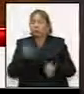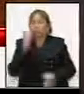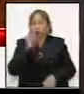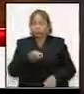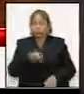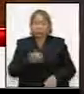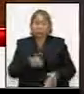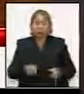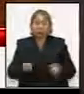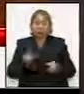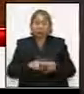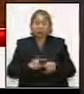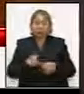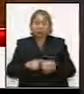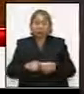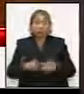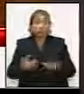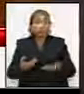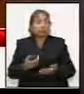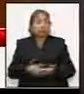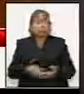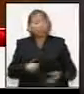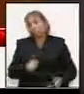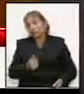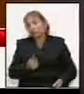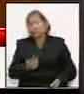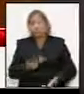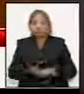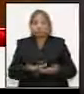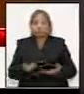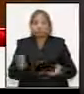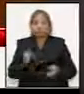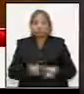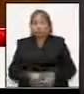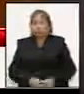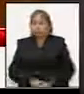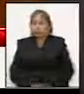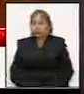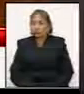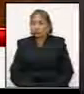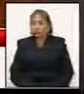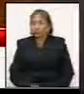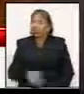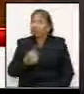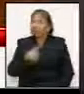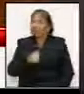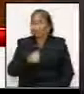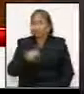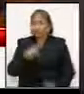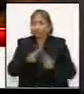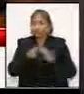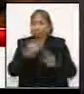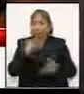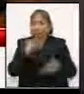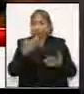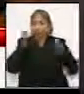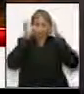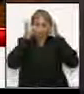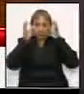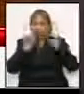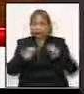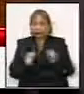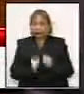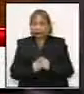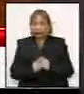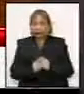del ingreso de personal en el sector público o en otras también entidades. Estoy muy de acuerdo con la propuesta del Poder Ejecutivo, estamos de